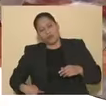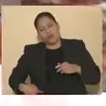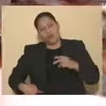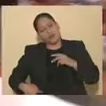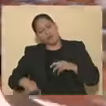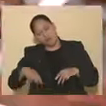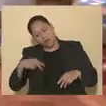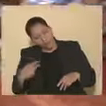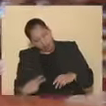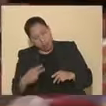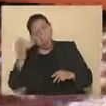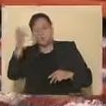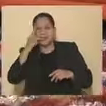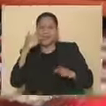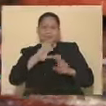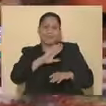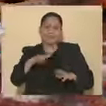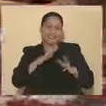¡Ay, qué triste!